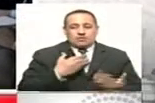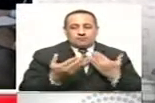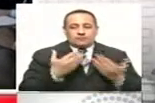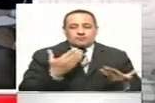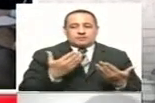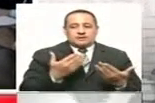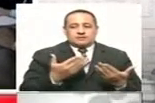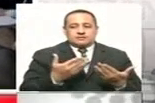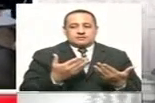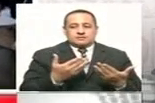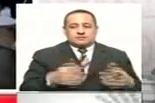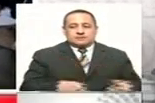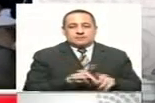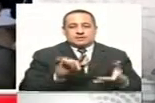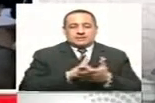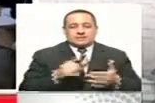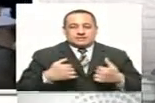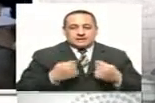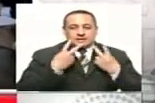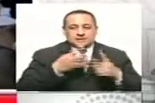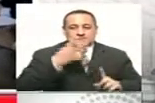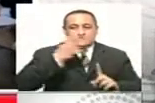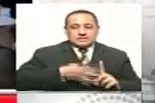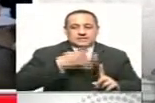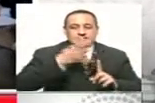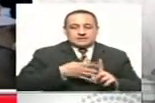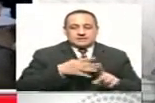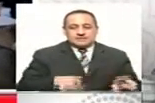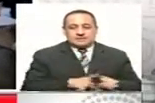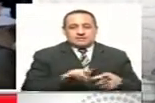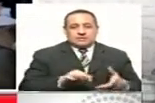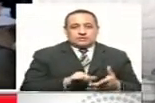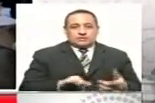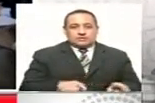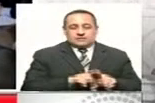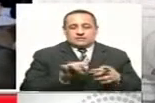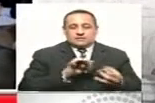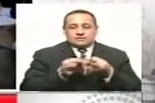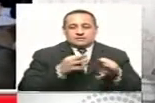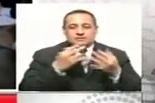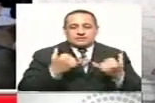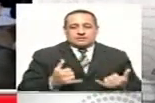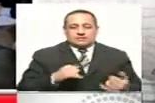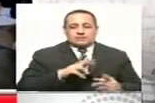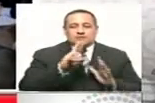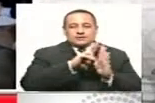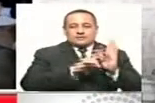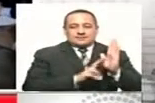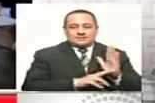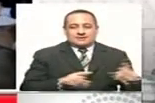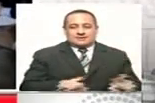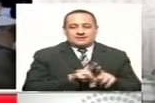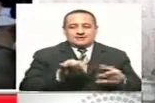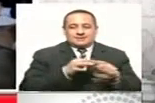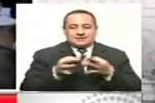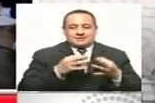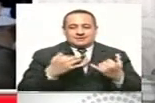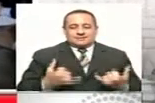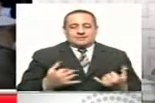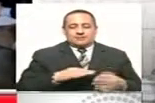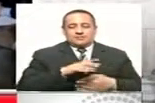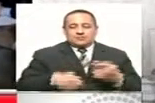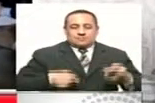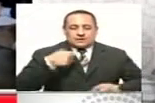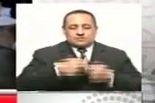manera. Y también evaluar, ¿no?, cuáles son los mecanismos de mejor uso de los recursos. Se habla de una